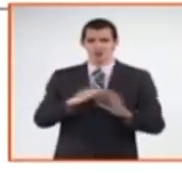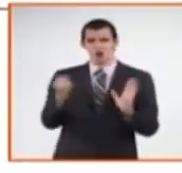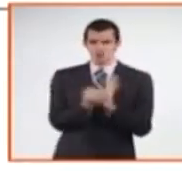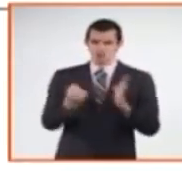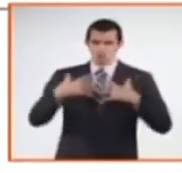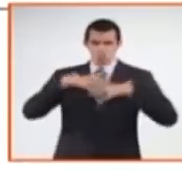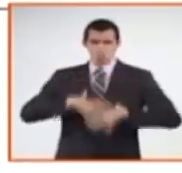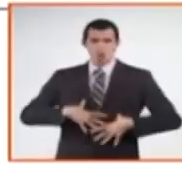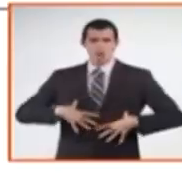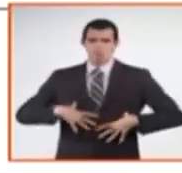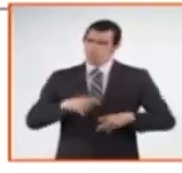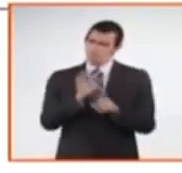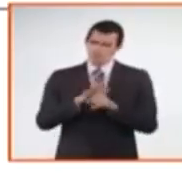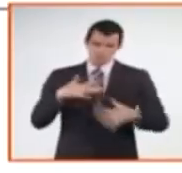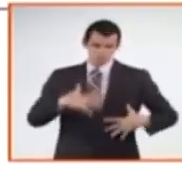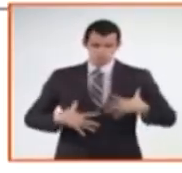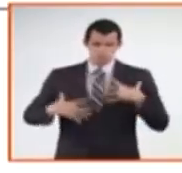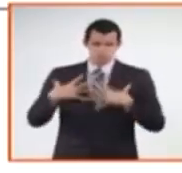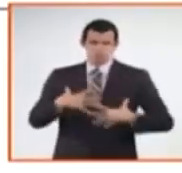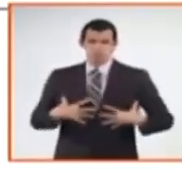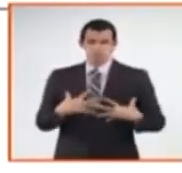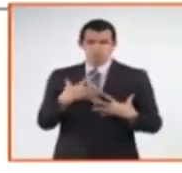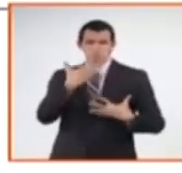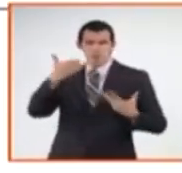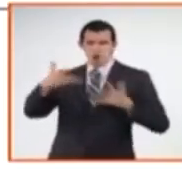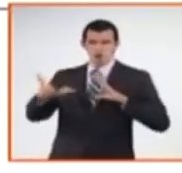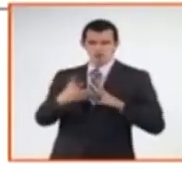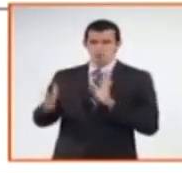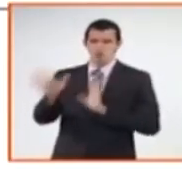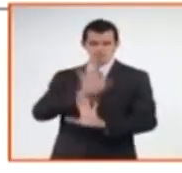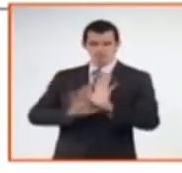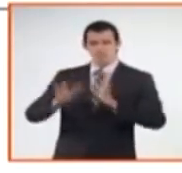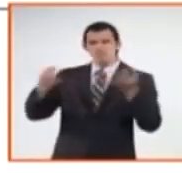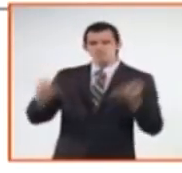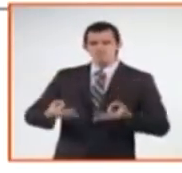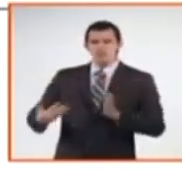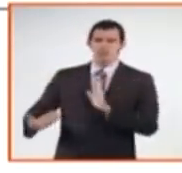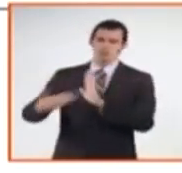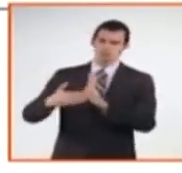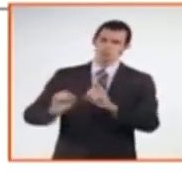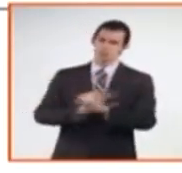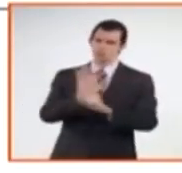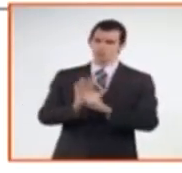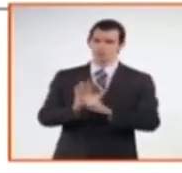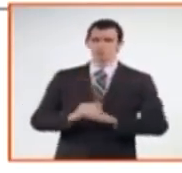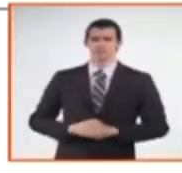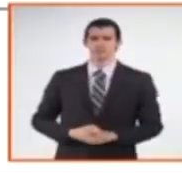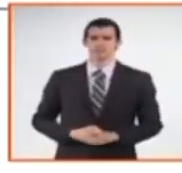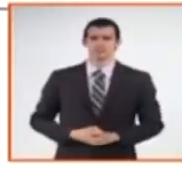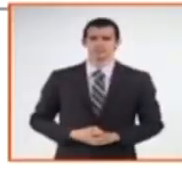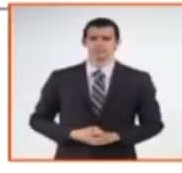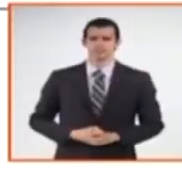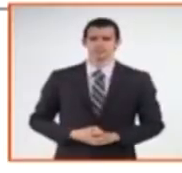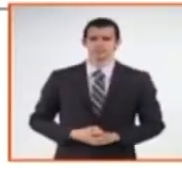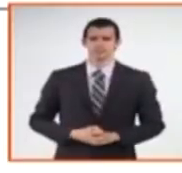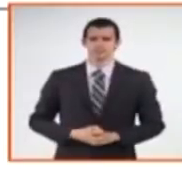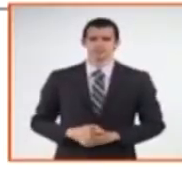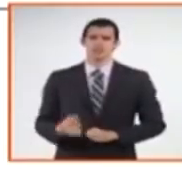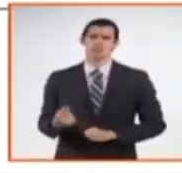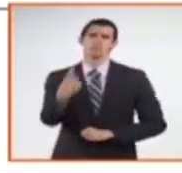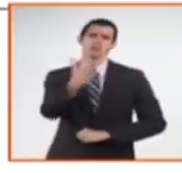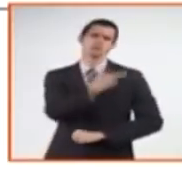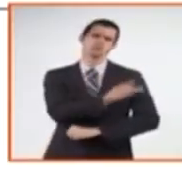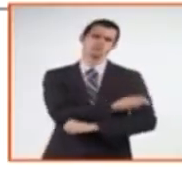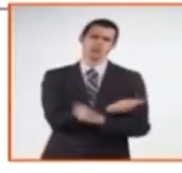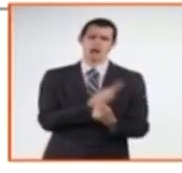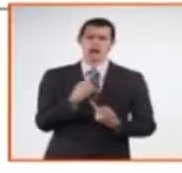después de 14 días después de la segunda dosis nosotros no obstante eso vamos a aplicar el mismo esquema que hemos aplicado una vez que tengamos todas